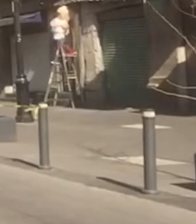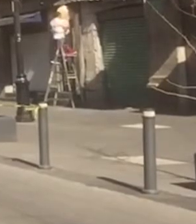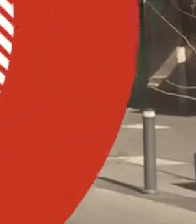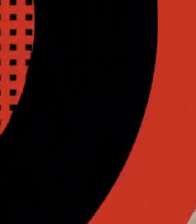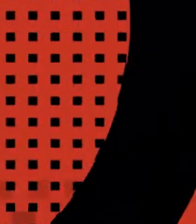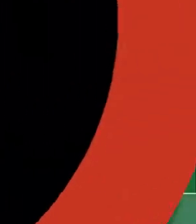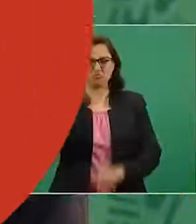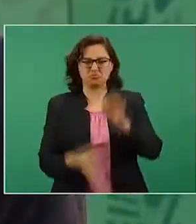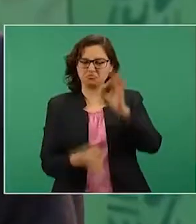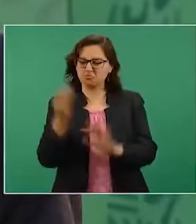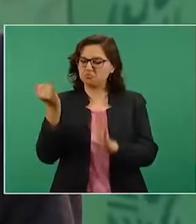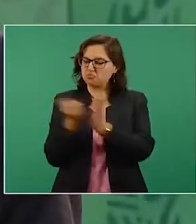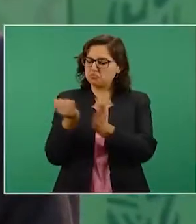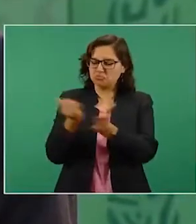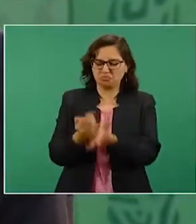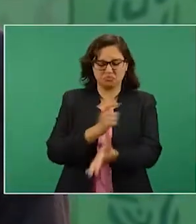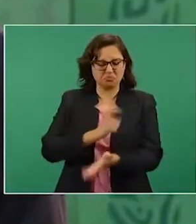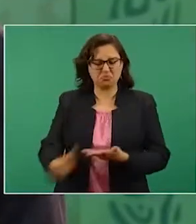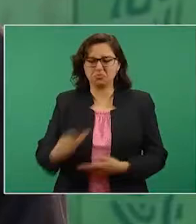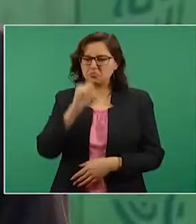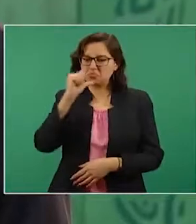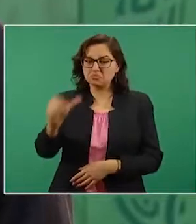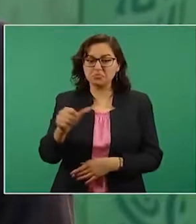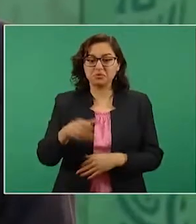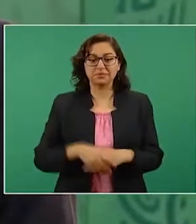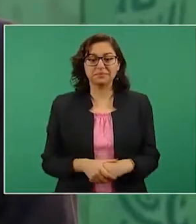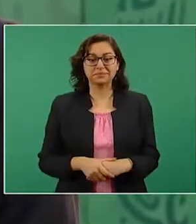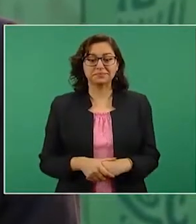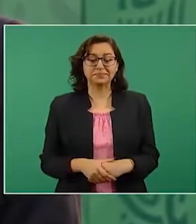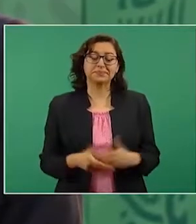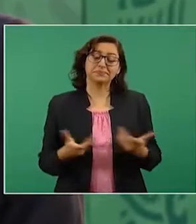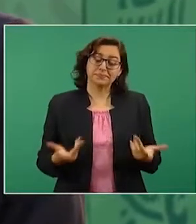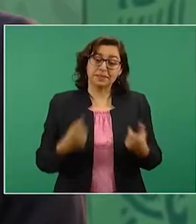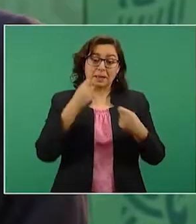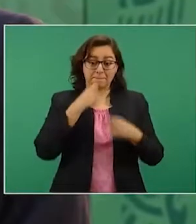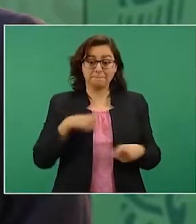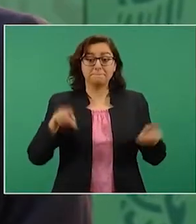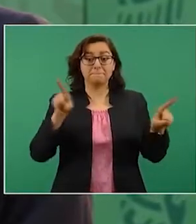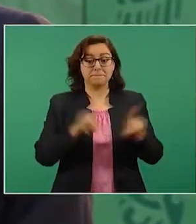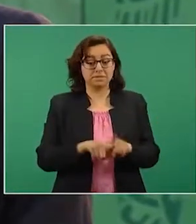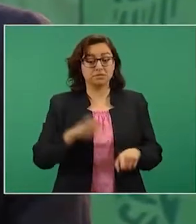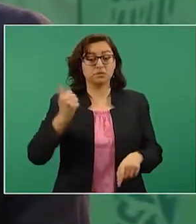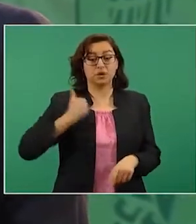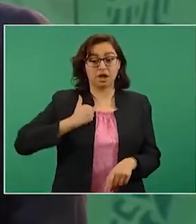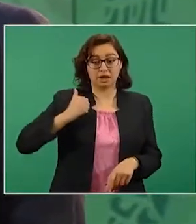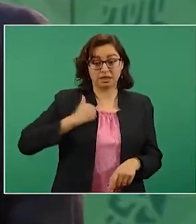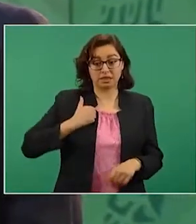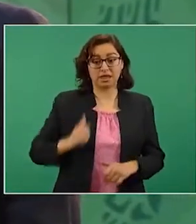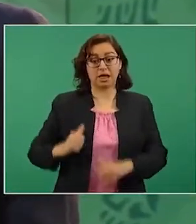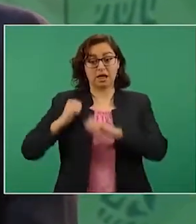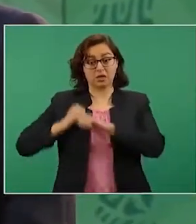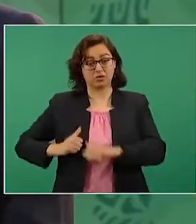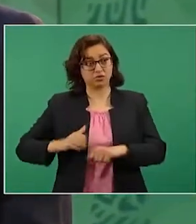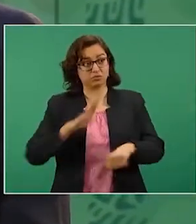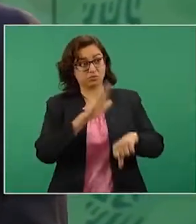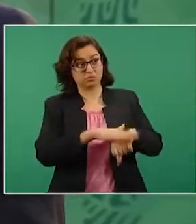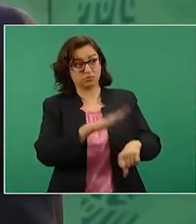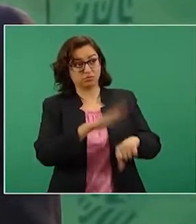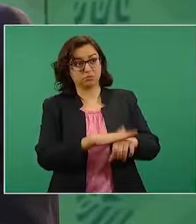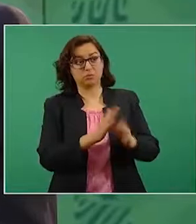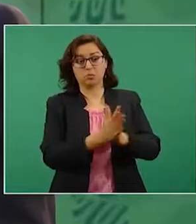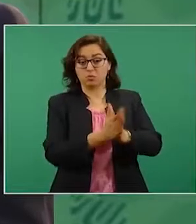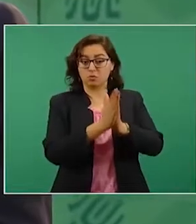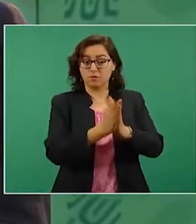la república. Un llamado a las autoridades de Canadá para que nos ayuden